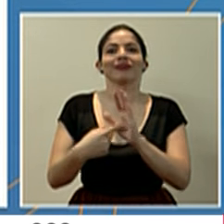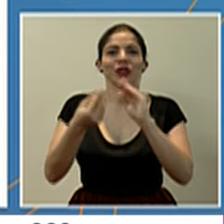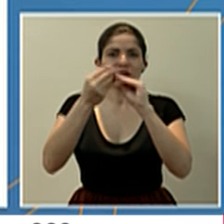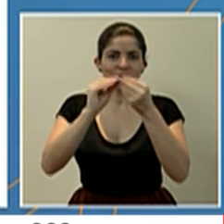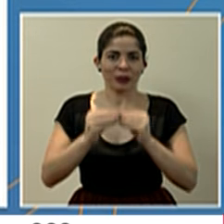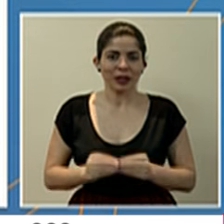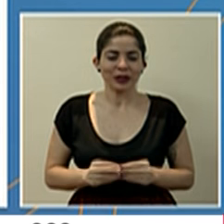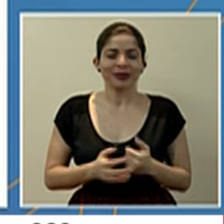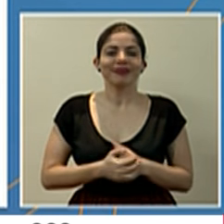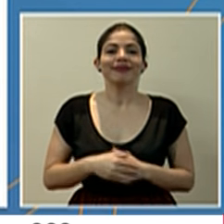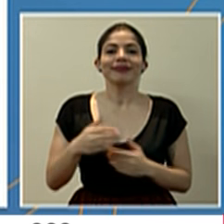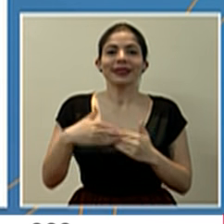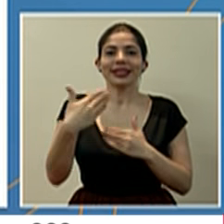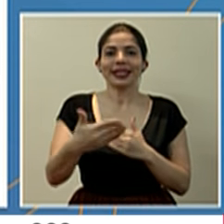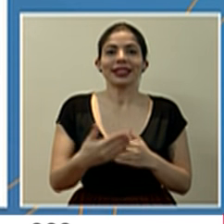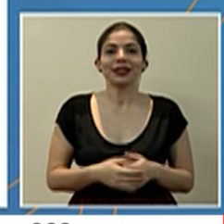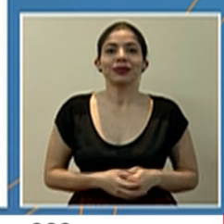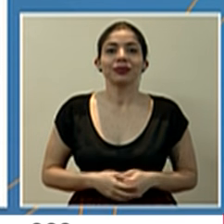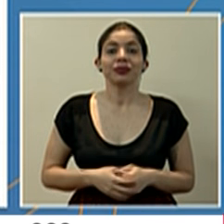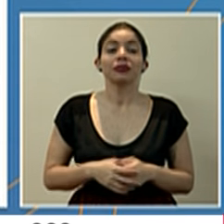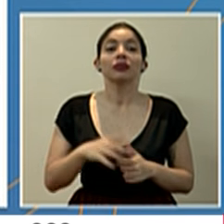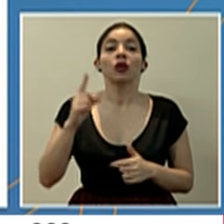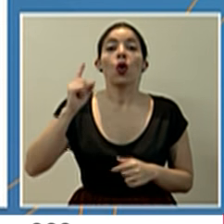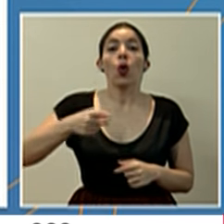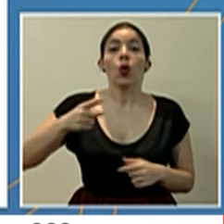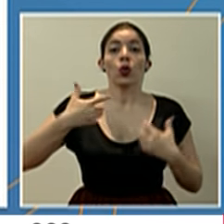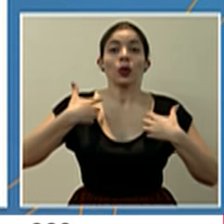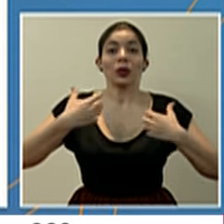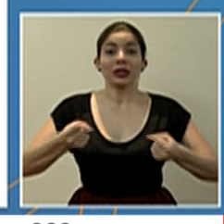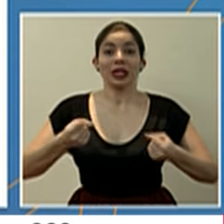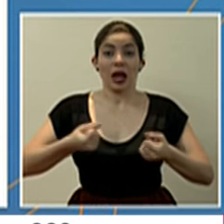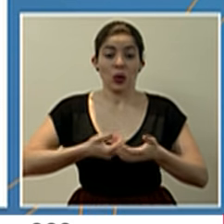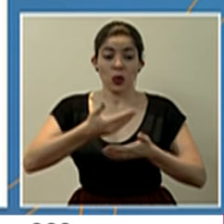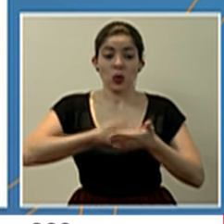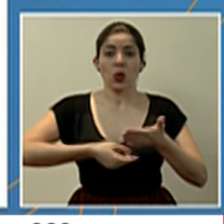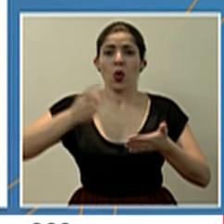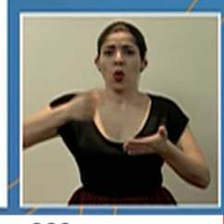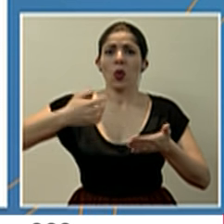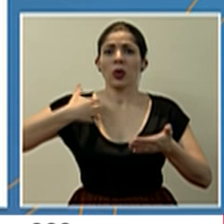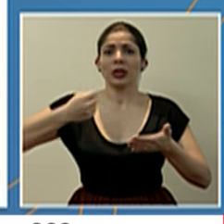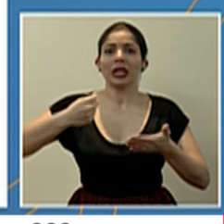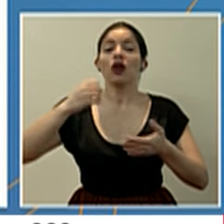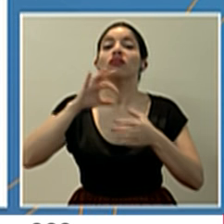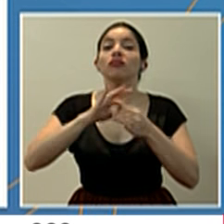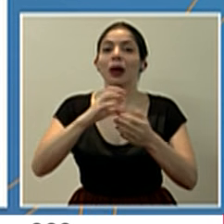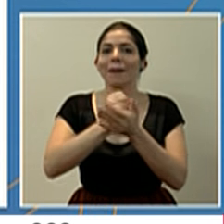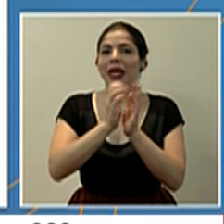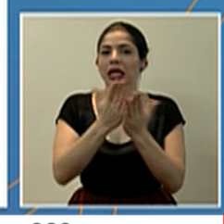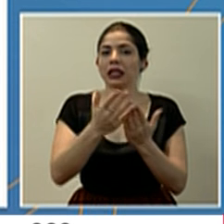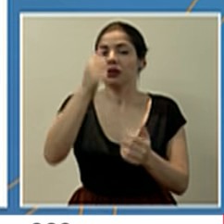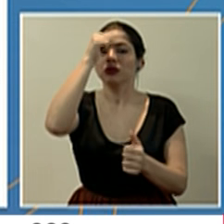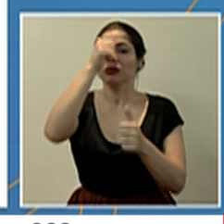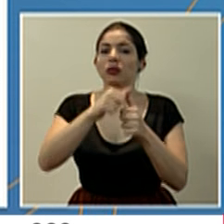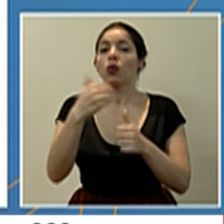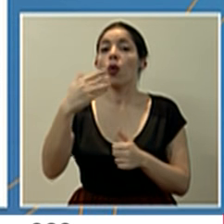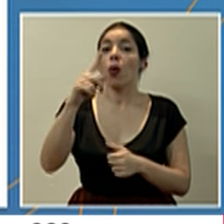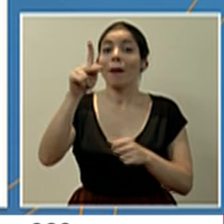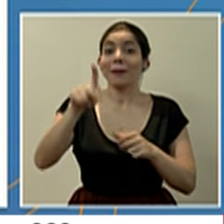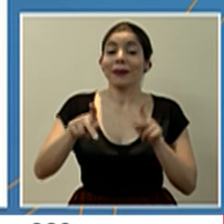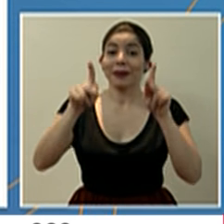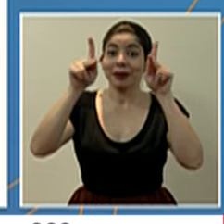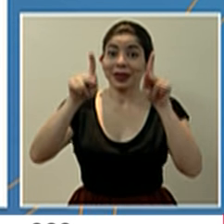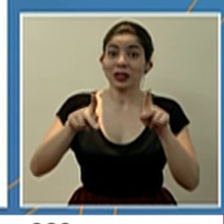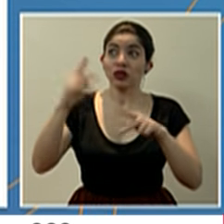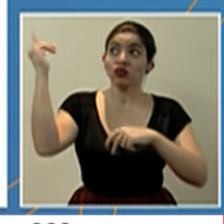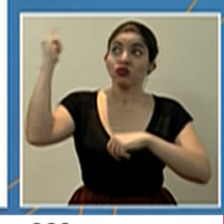números. Siguiente. Bueno, las órdenes sanitarias, estas son órdenes sanitarias migratorias. Recordemos que cuando una persona ingresaba